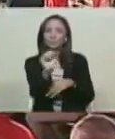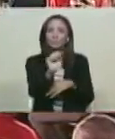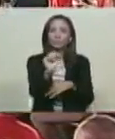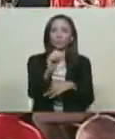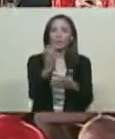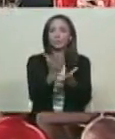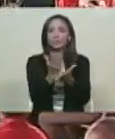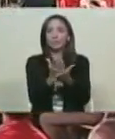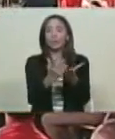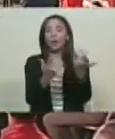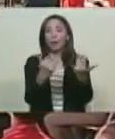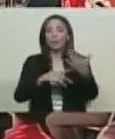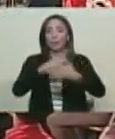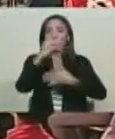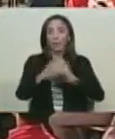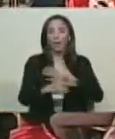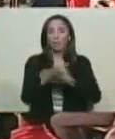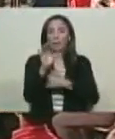haciendo el Plan de la Patria